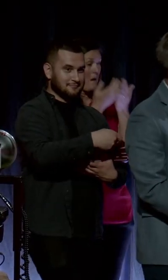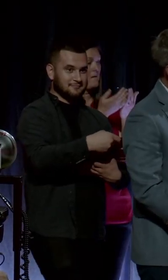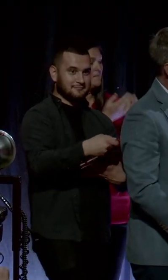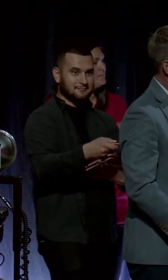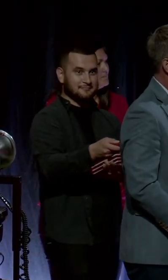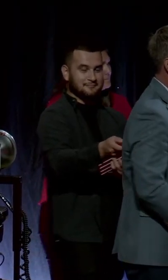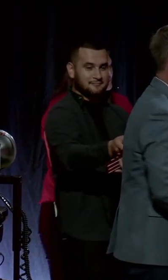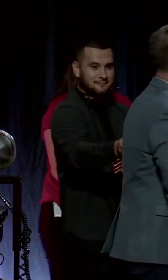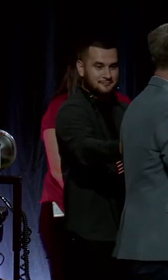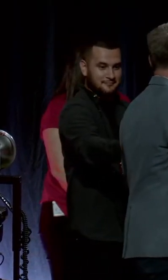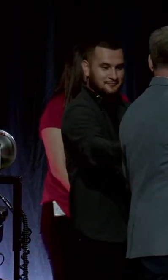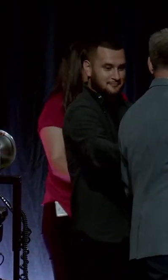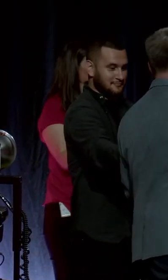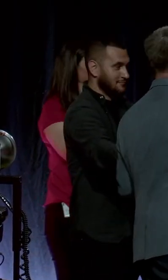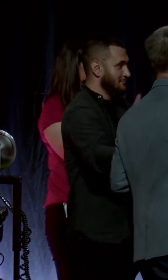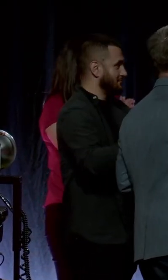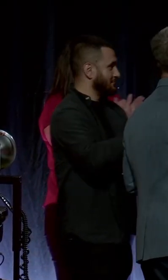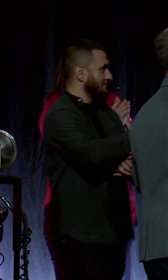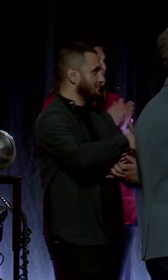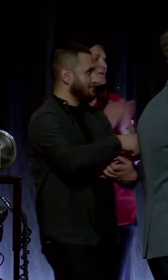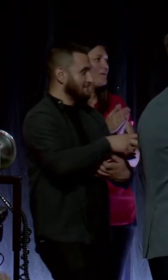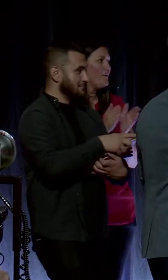Jimena Lopez Fausto.